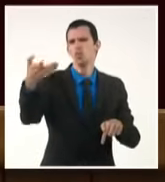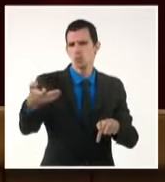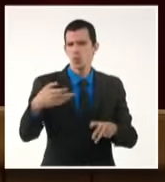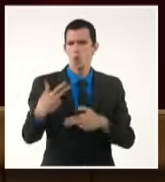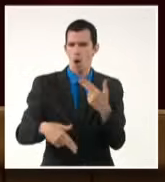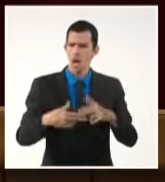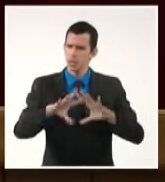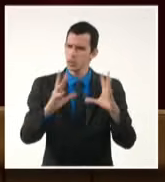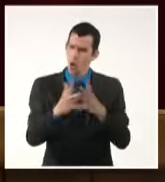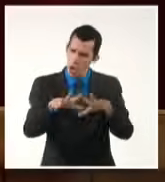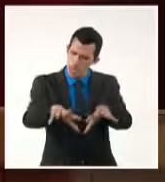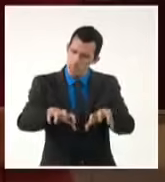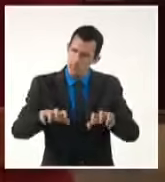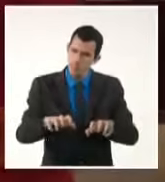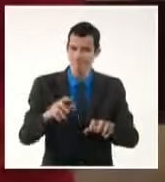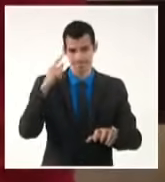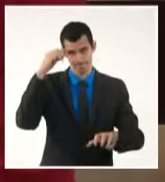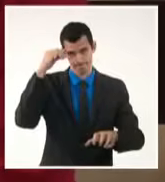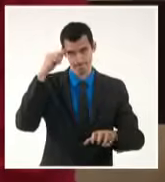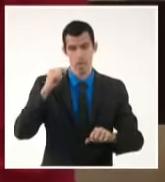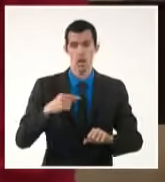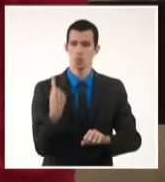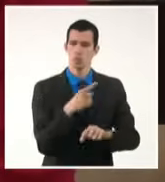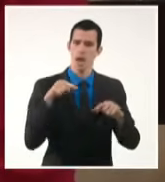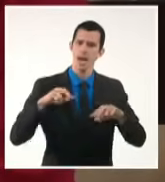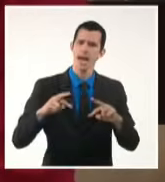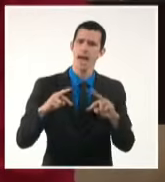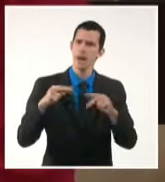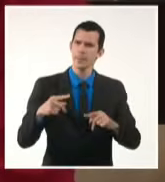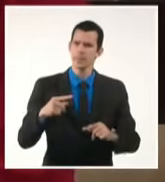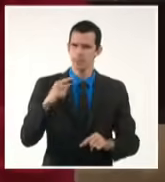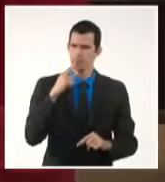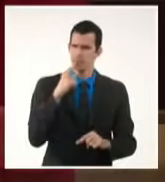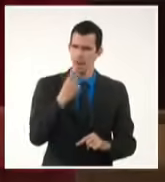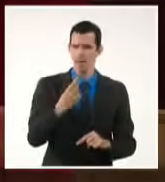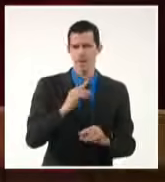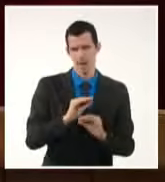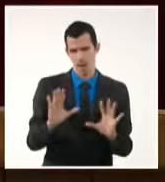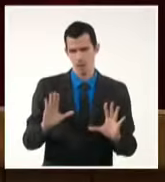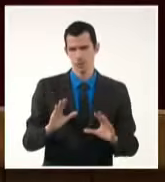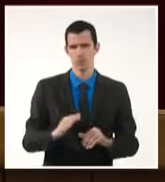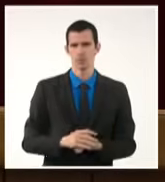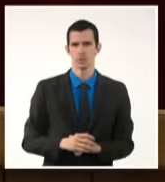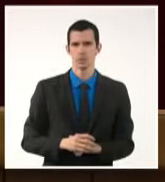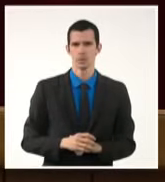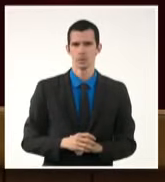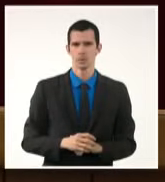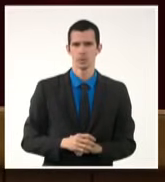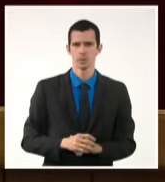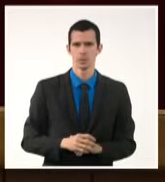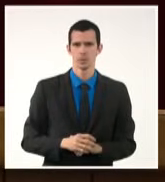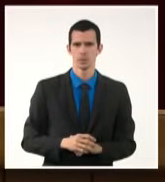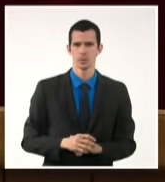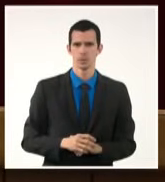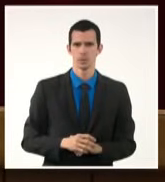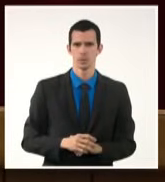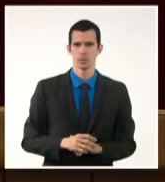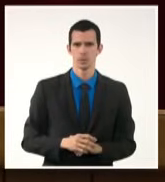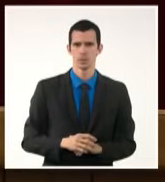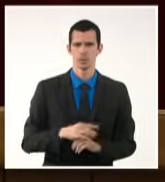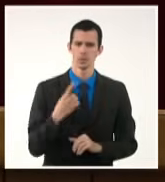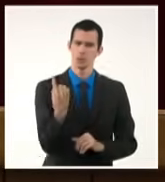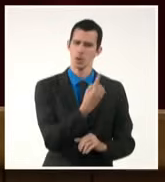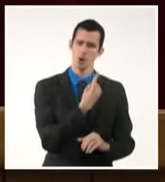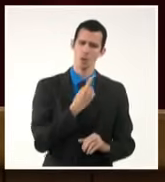Hoy queremos reiterar aquí que la determinación de enfrentarlos es firme y que la información que hemos divulgado en